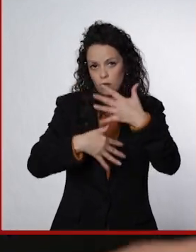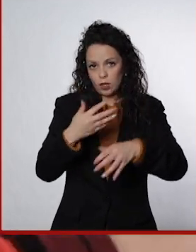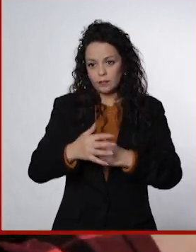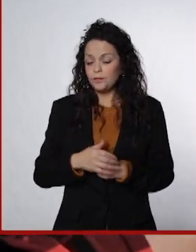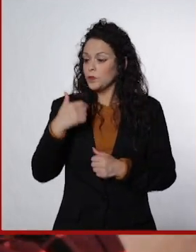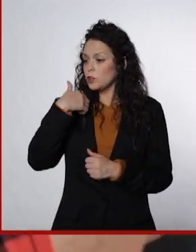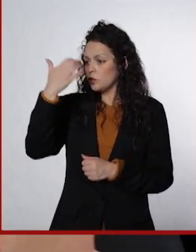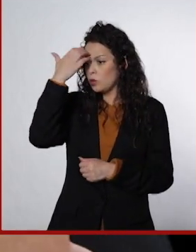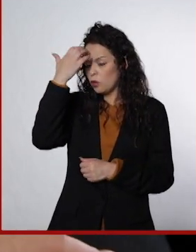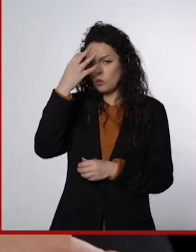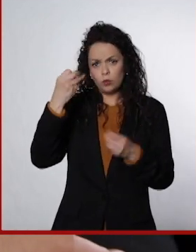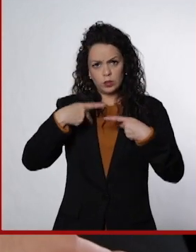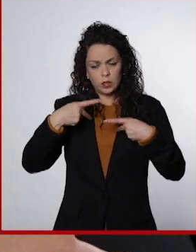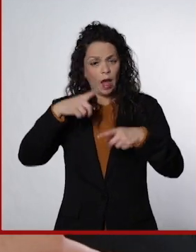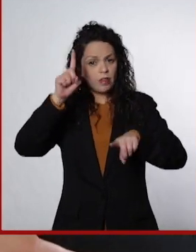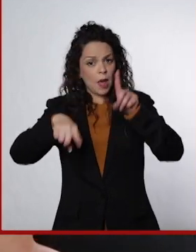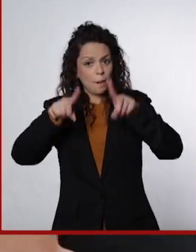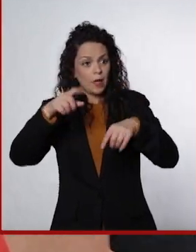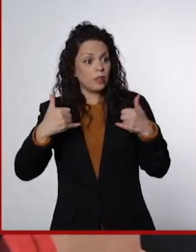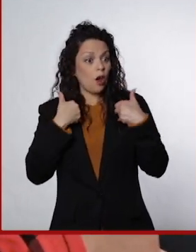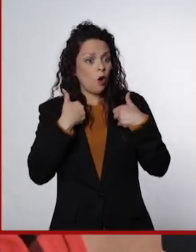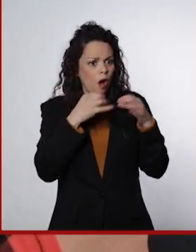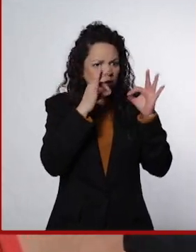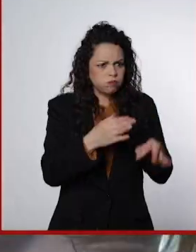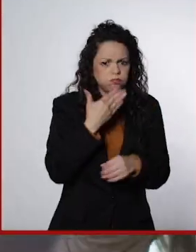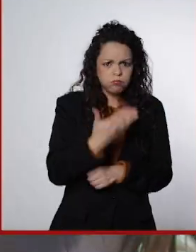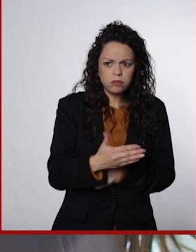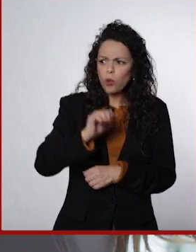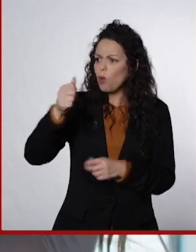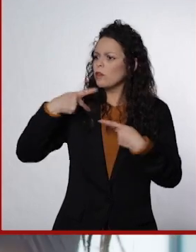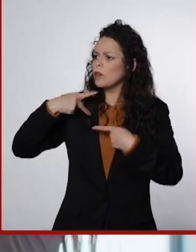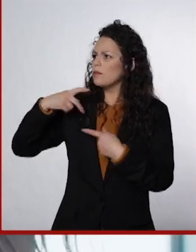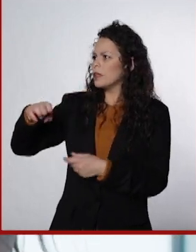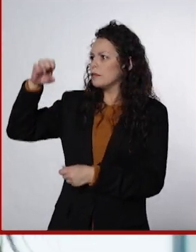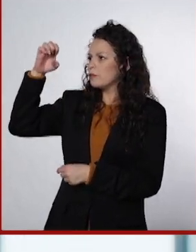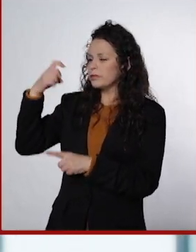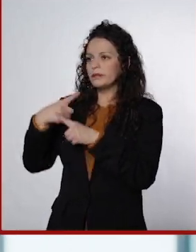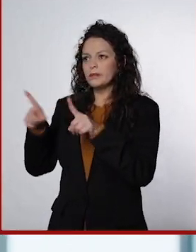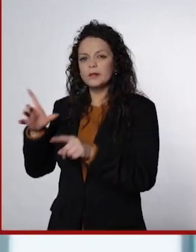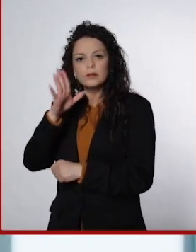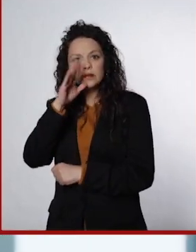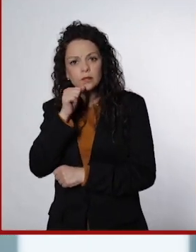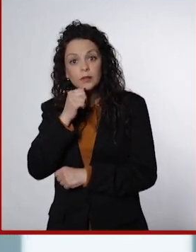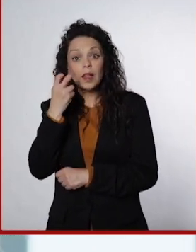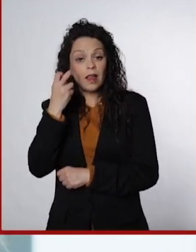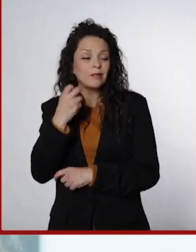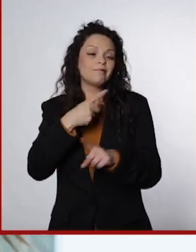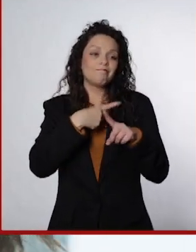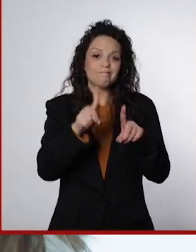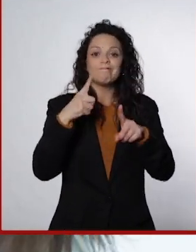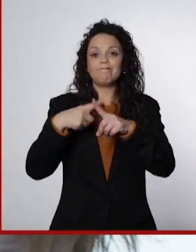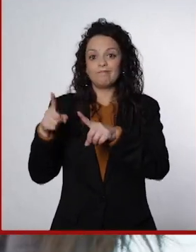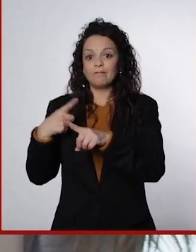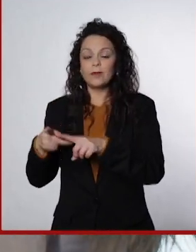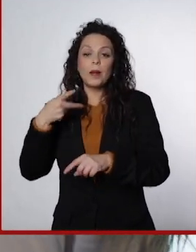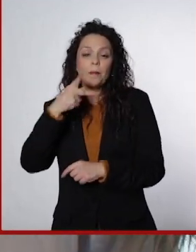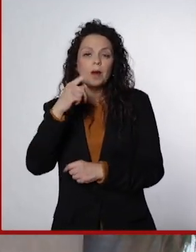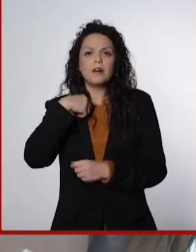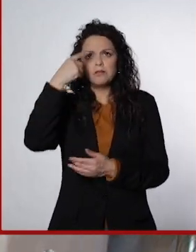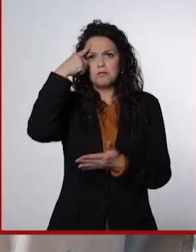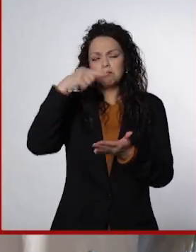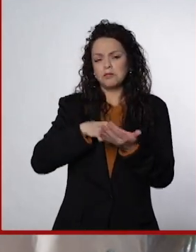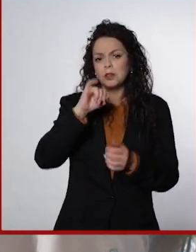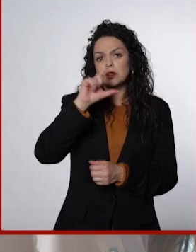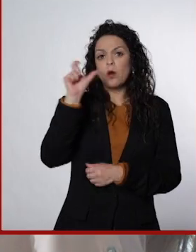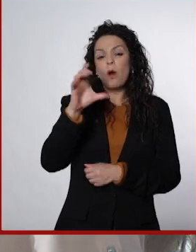y gente mayor a quien le cuesta mucho trabajo. Y en fin, diferentes combinaciones de eso. Pero sí creo que a lo mejor cuando estás